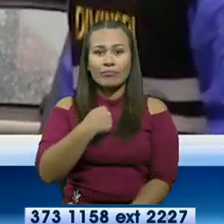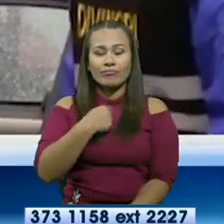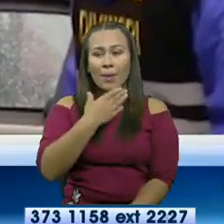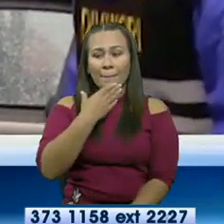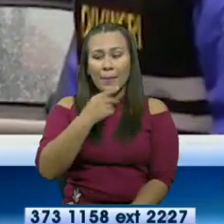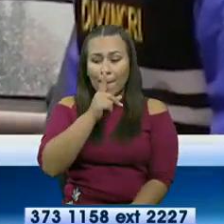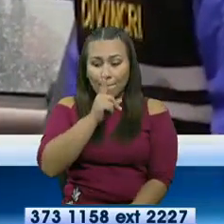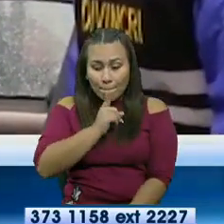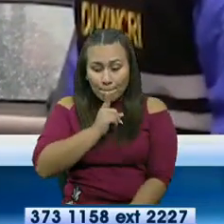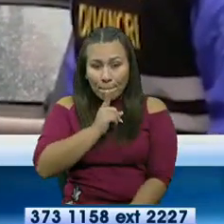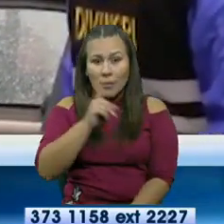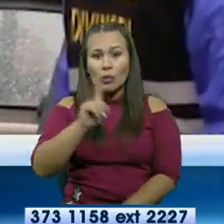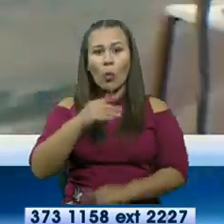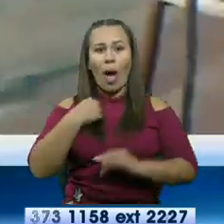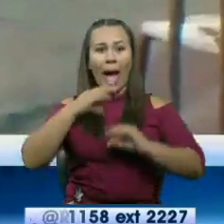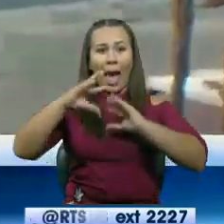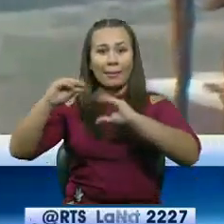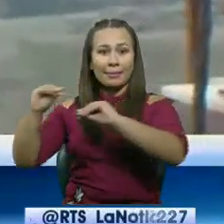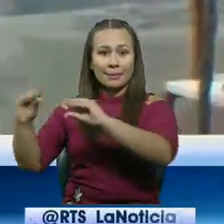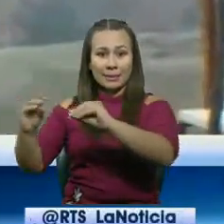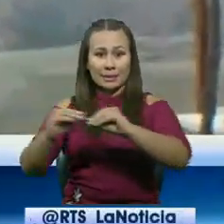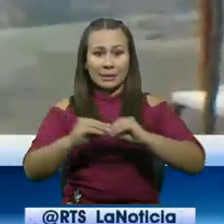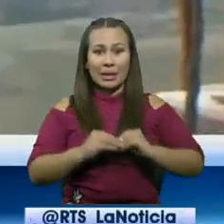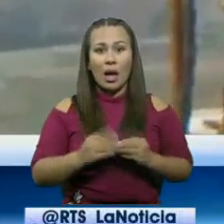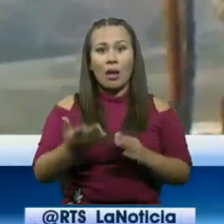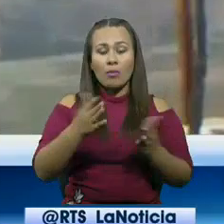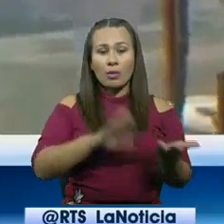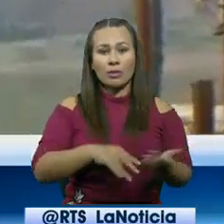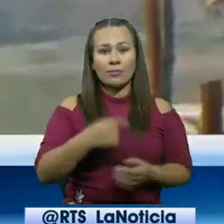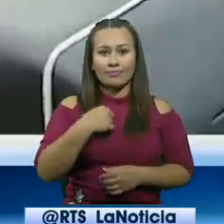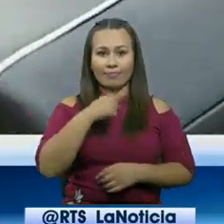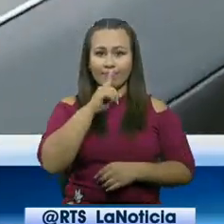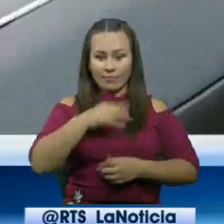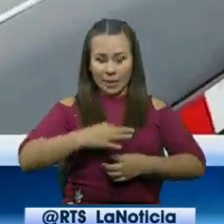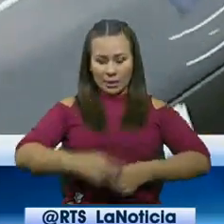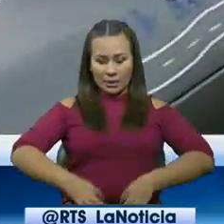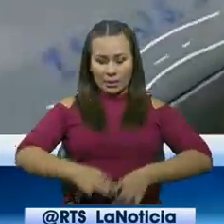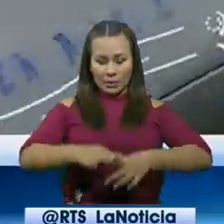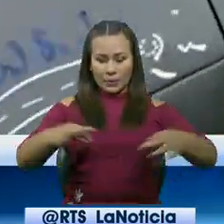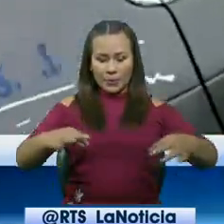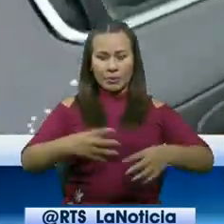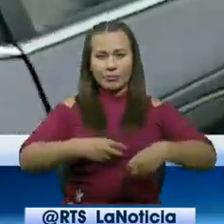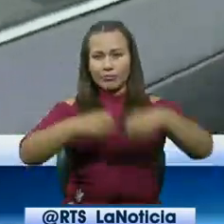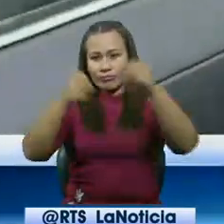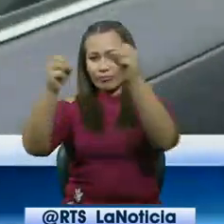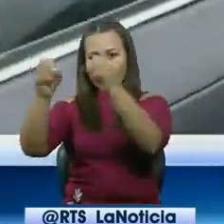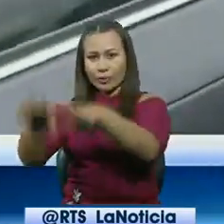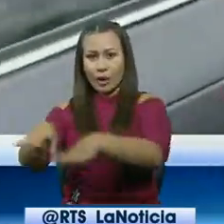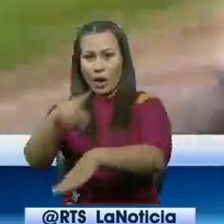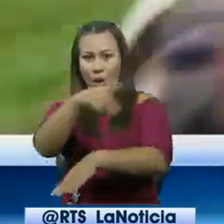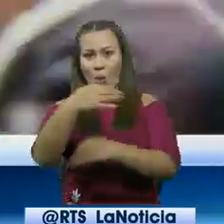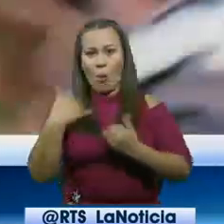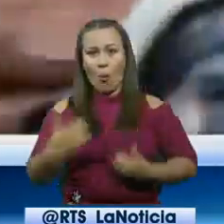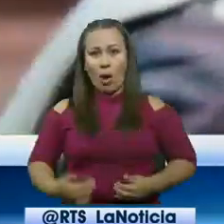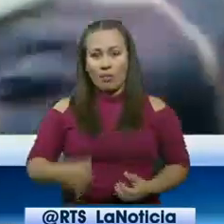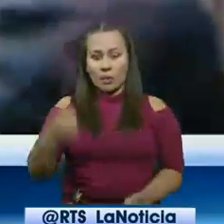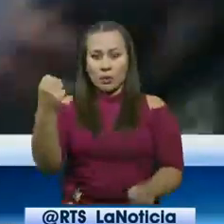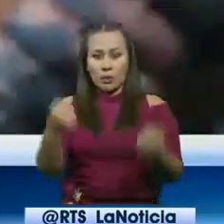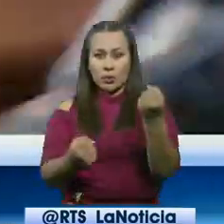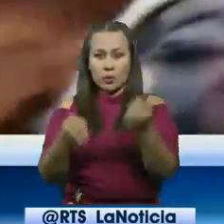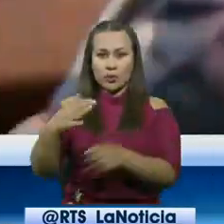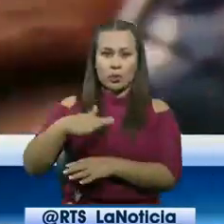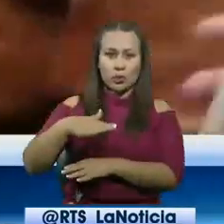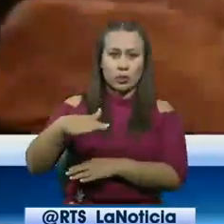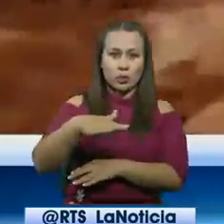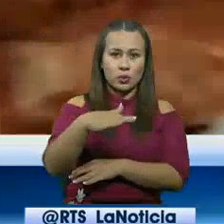la muerte de Natalie por temor. Le retiraron el equipo deportivo y llevaron el cuerpo hasta este auto. Condujeron media